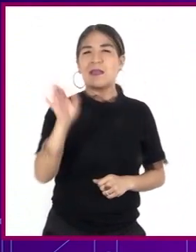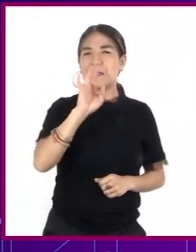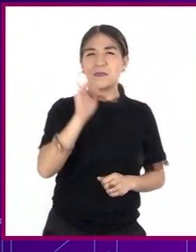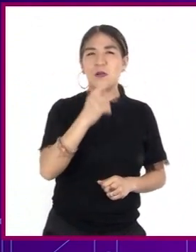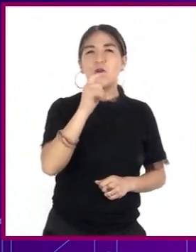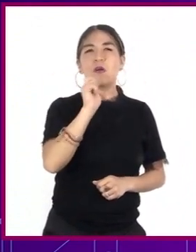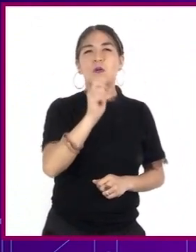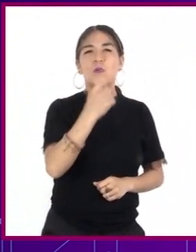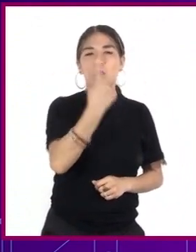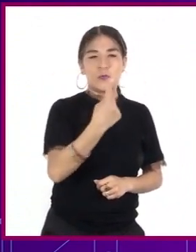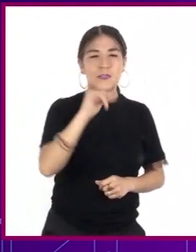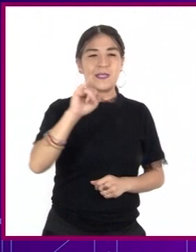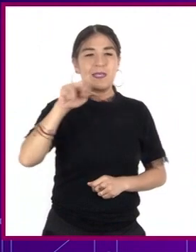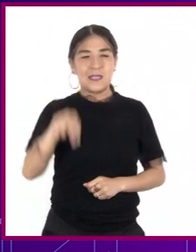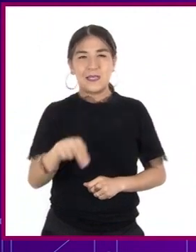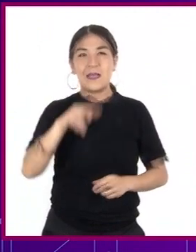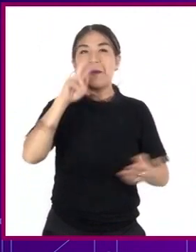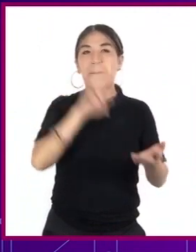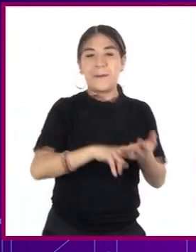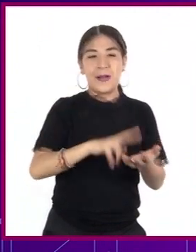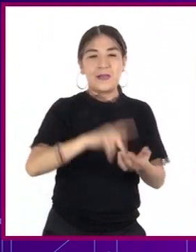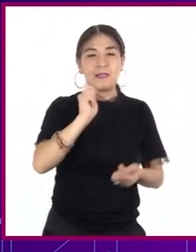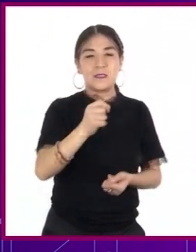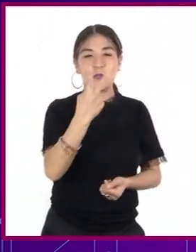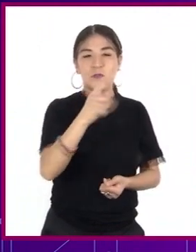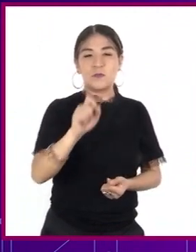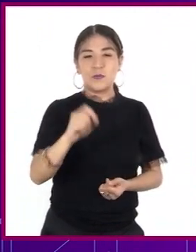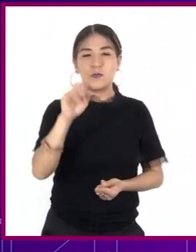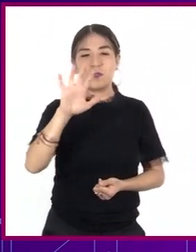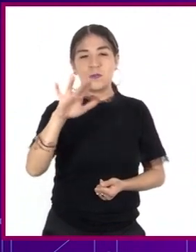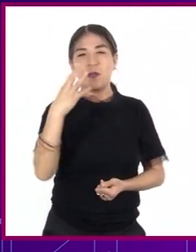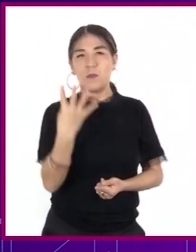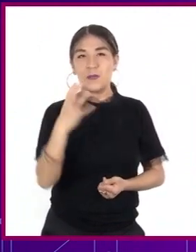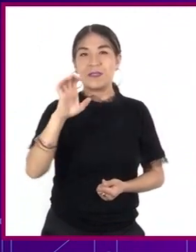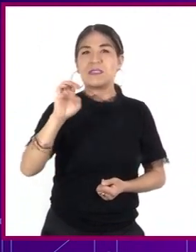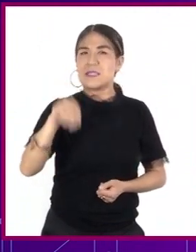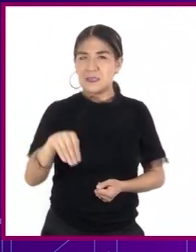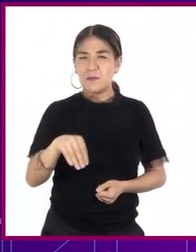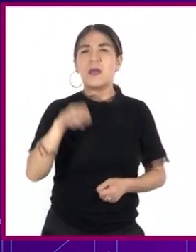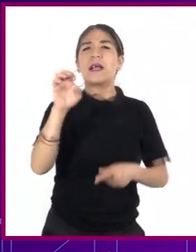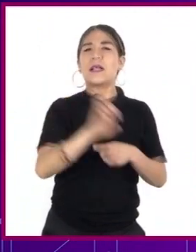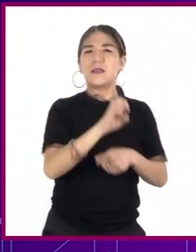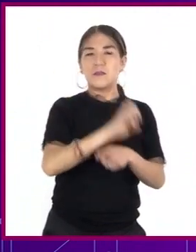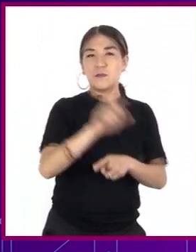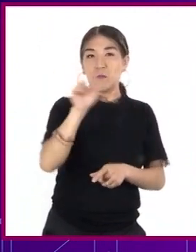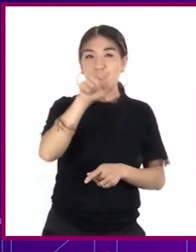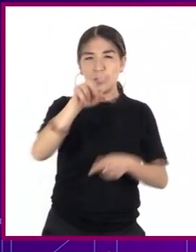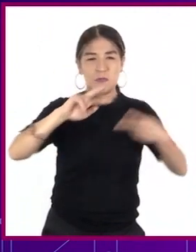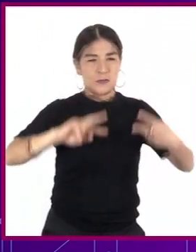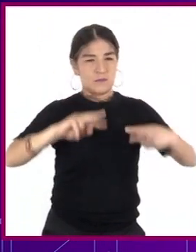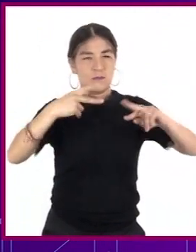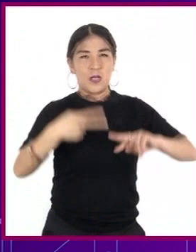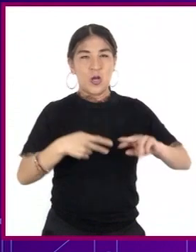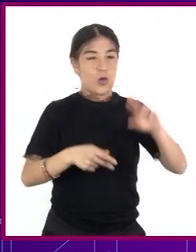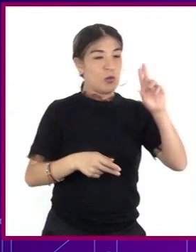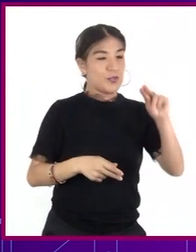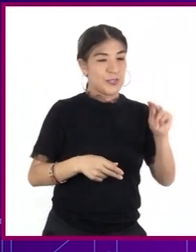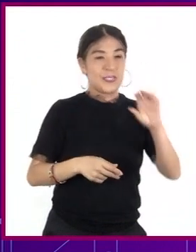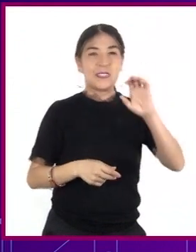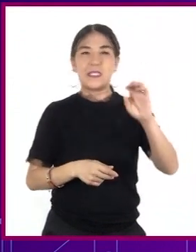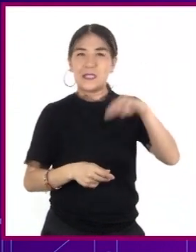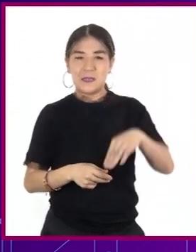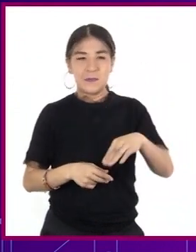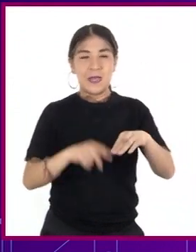pulgada equivale a 2.54 centímetros, entonces, al convertir 80 centímetros